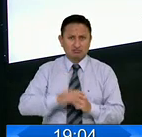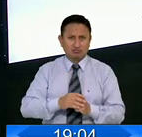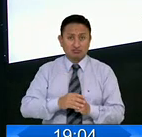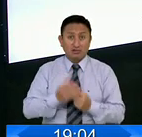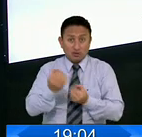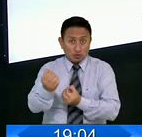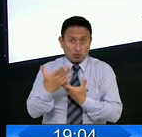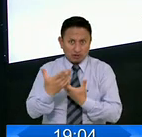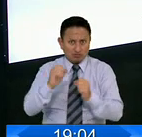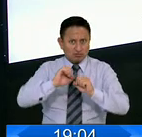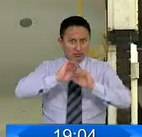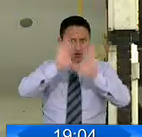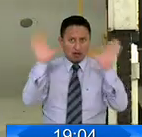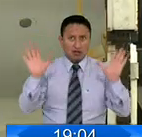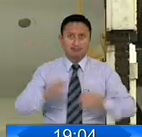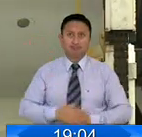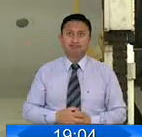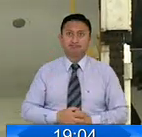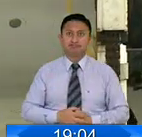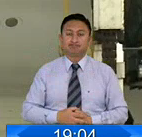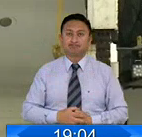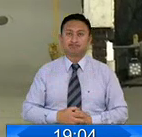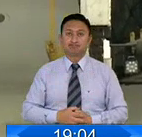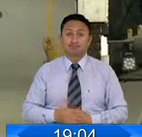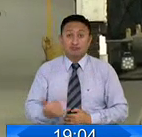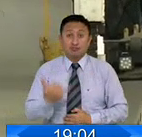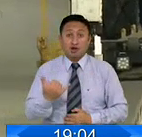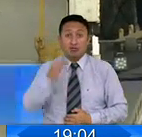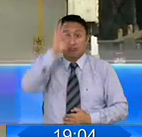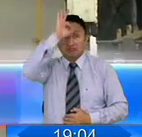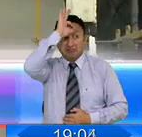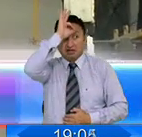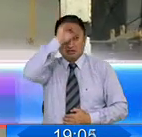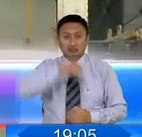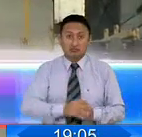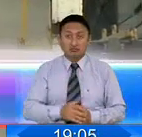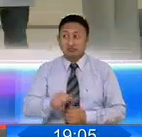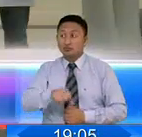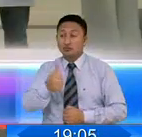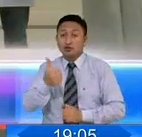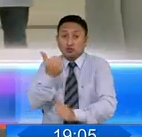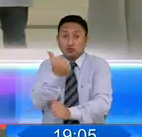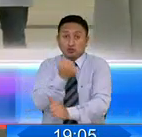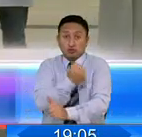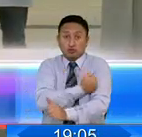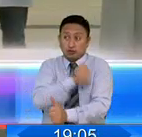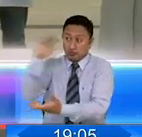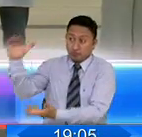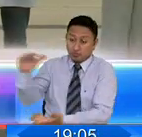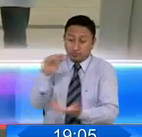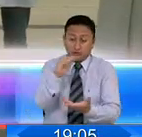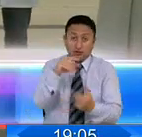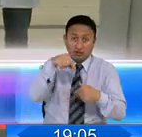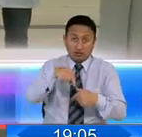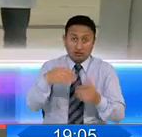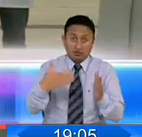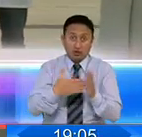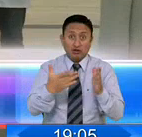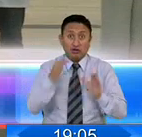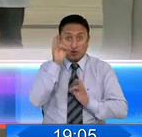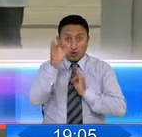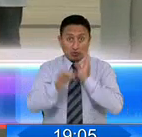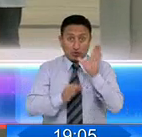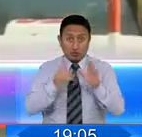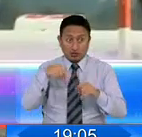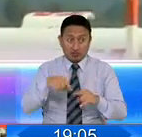información. Aún se desconoce cuándo llegarán las siguientes toneladas de vacunas contra el COVID-19 al